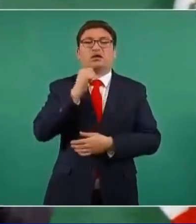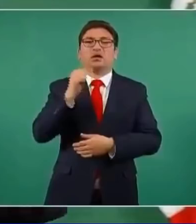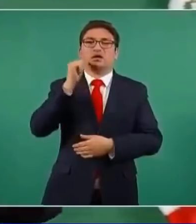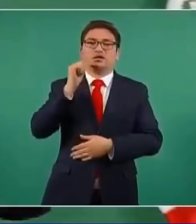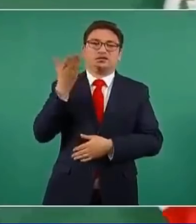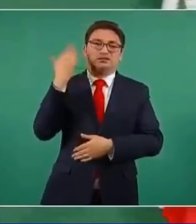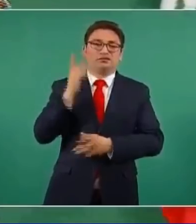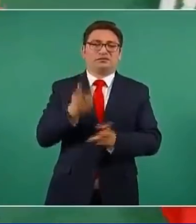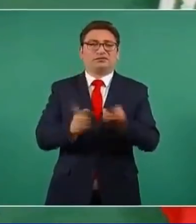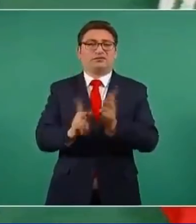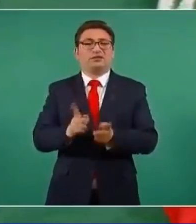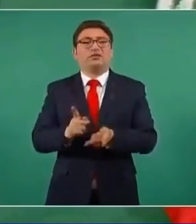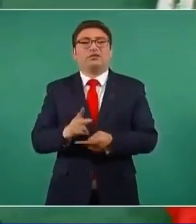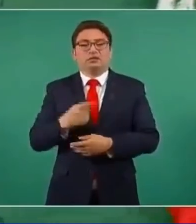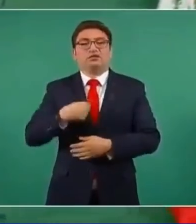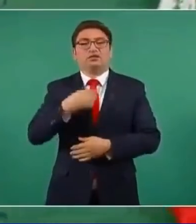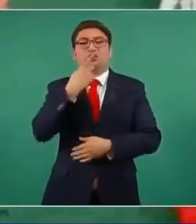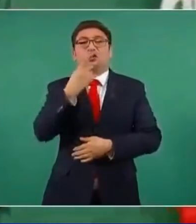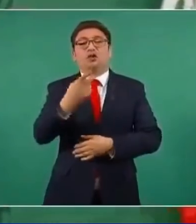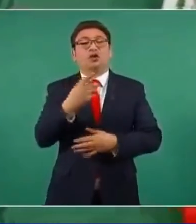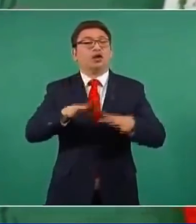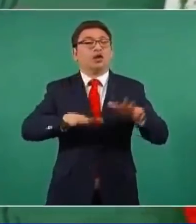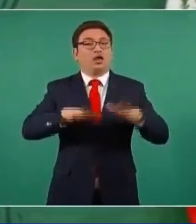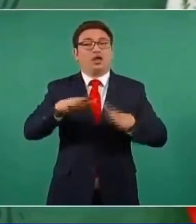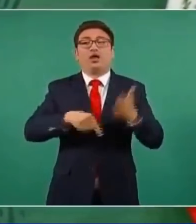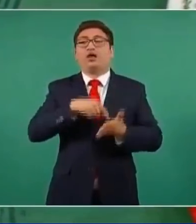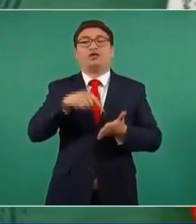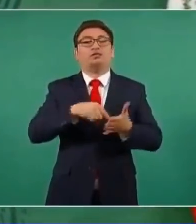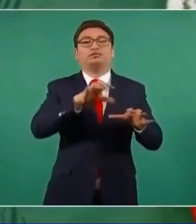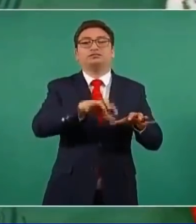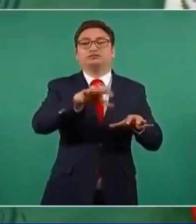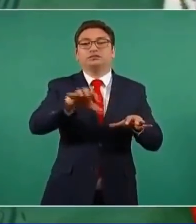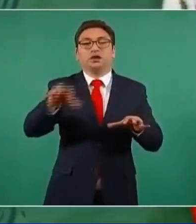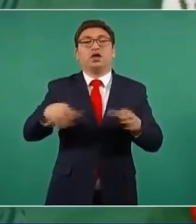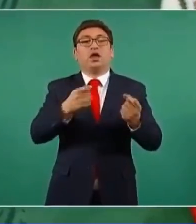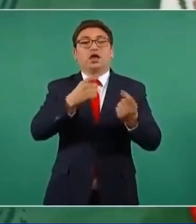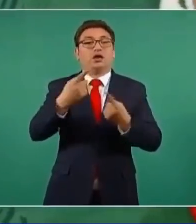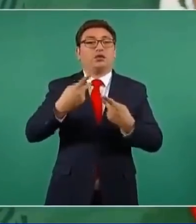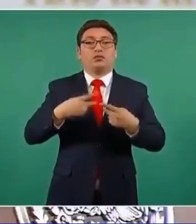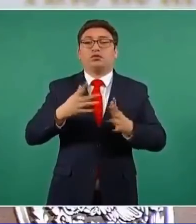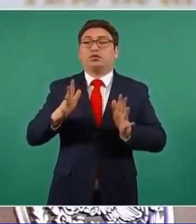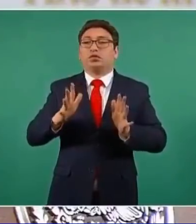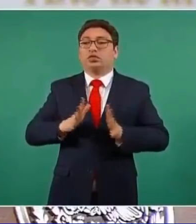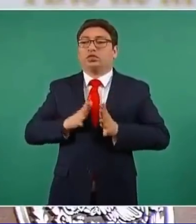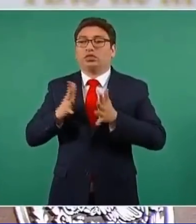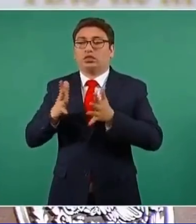de cómo sí en algunas partes se dejaron sorprender.